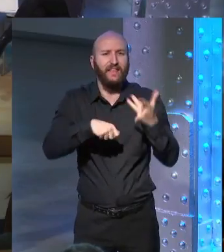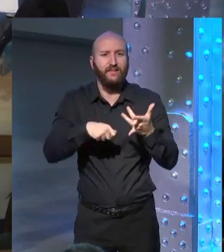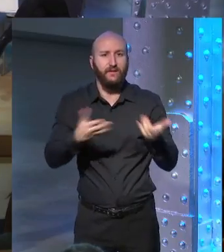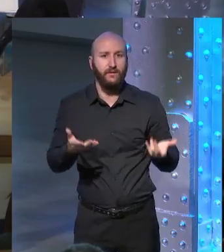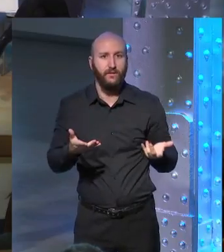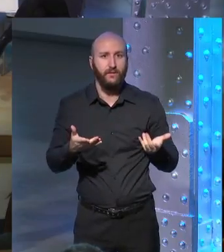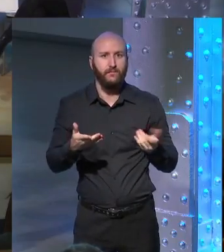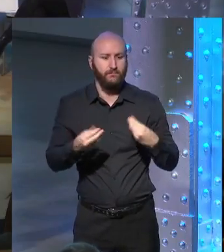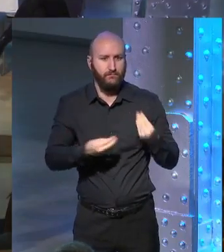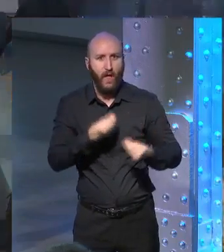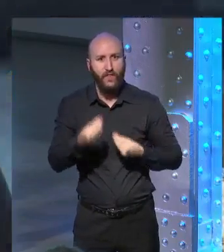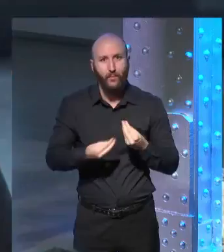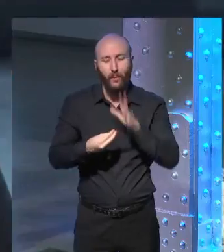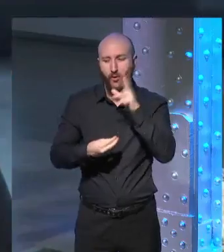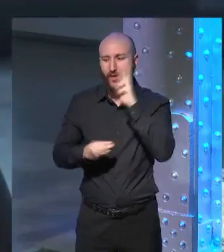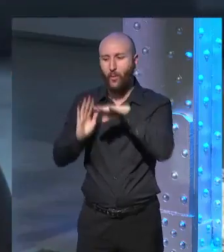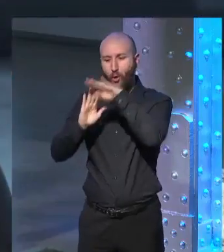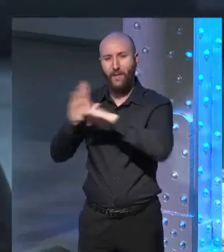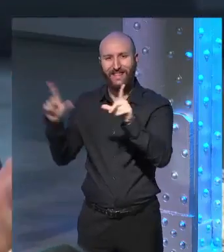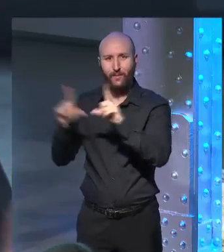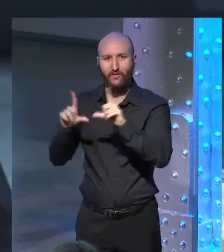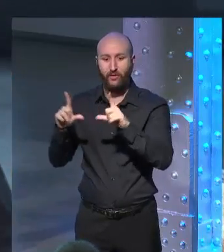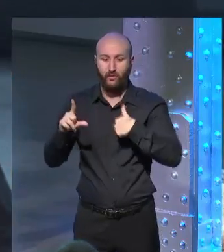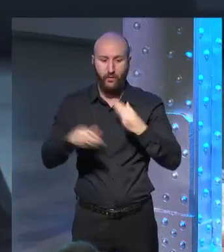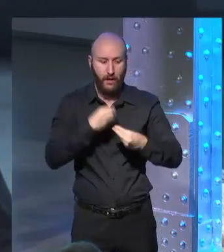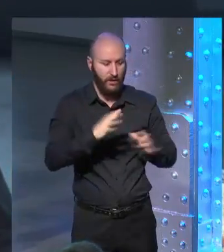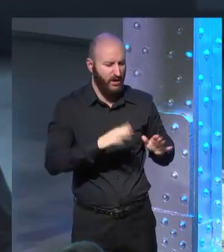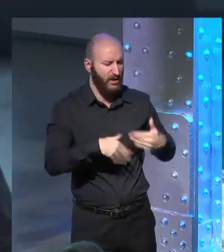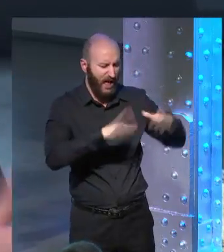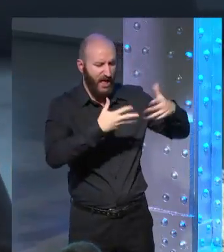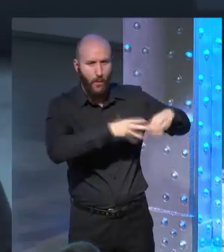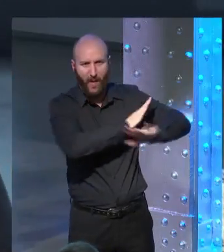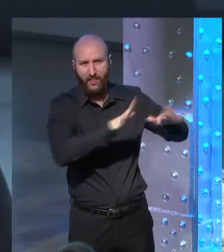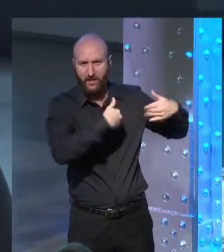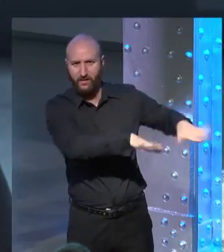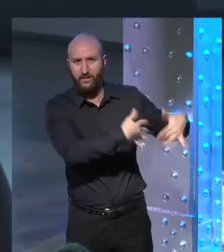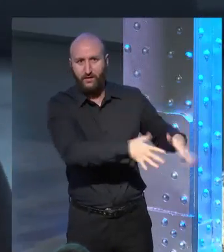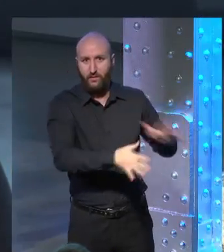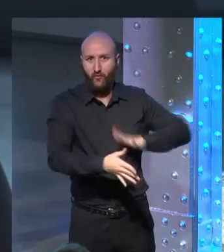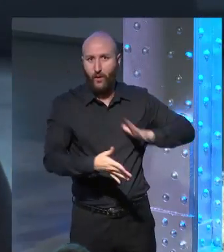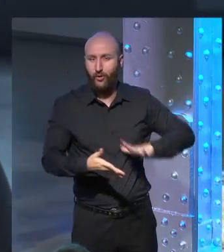¿Qué hacemos cuando estamos viendo esa final de petanca? Déjame en paz, por favor.